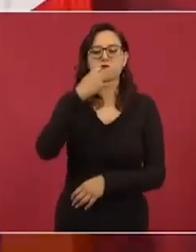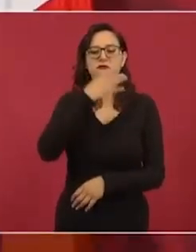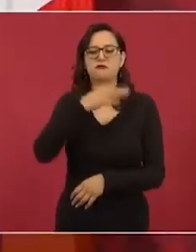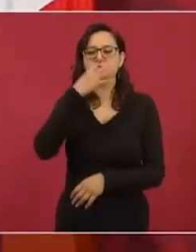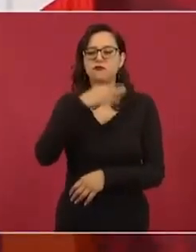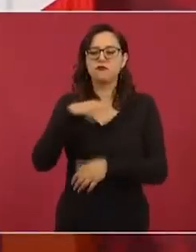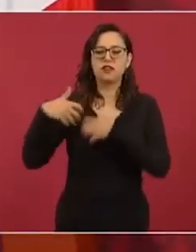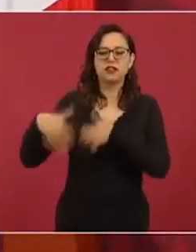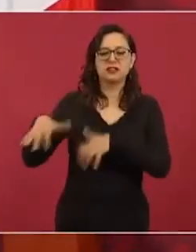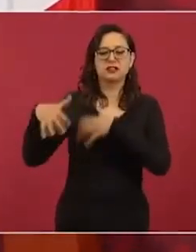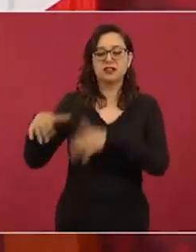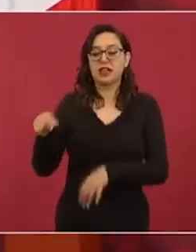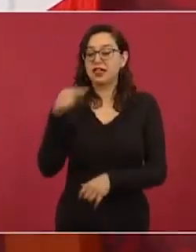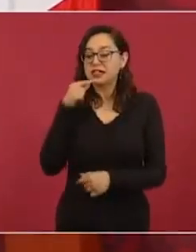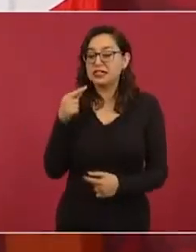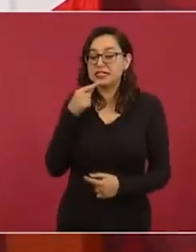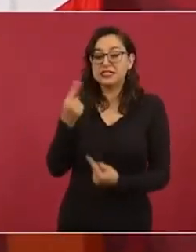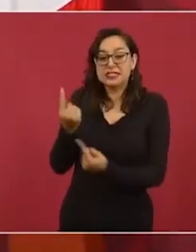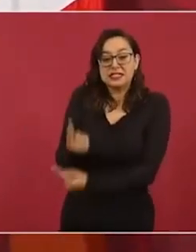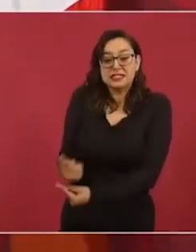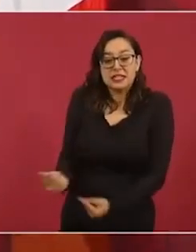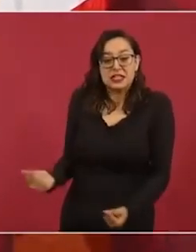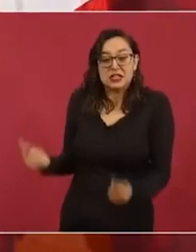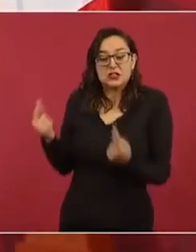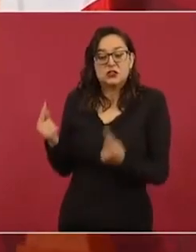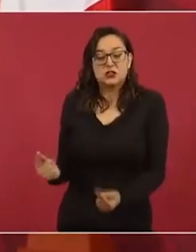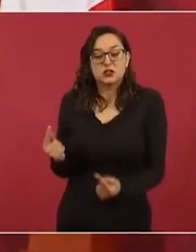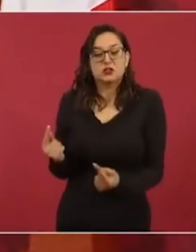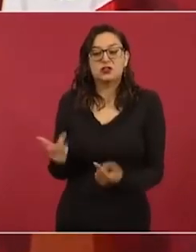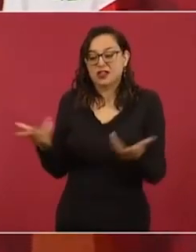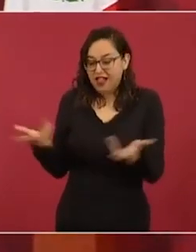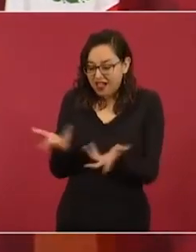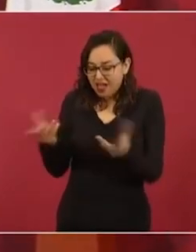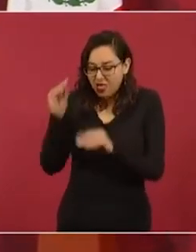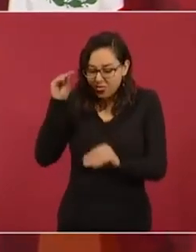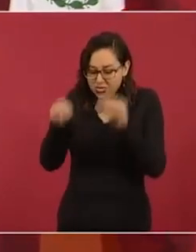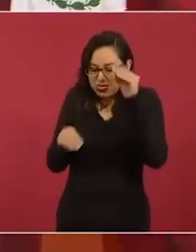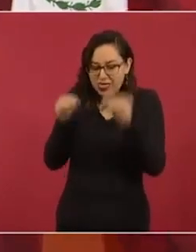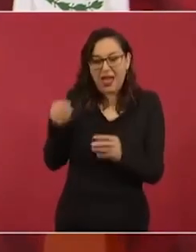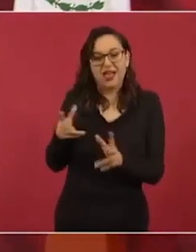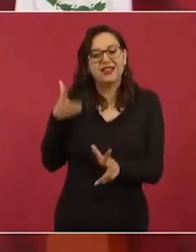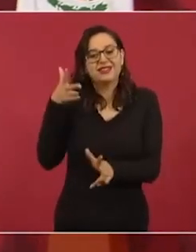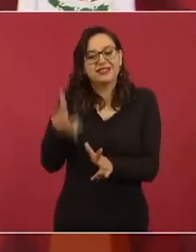llevaban un tren Maya de cartón